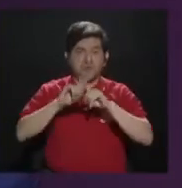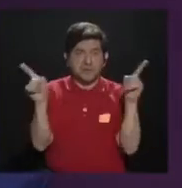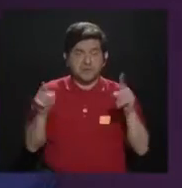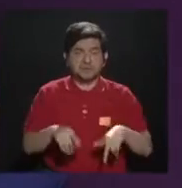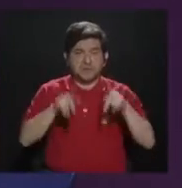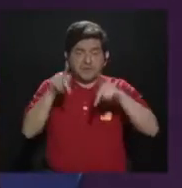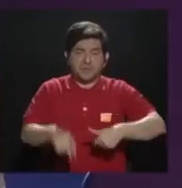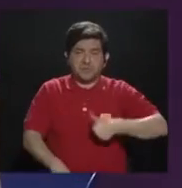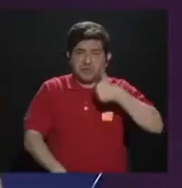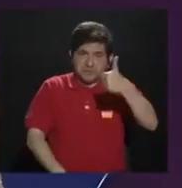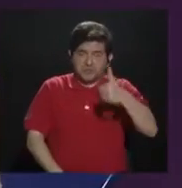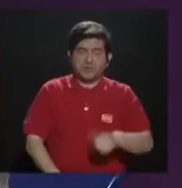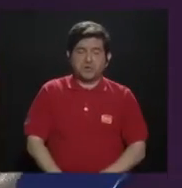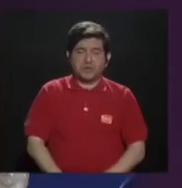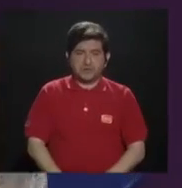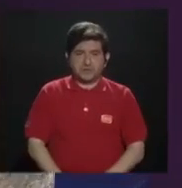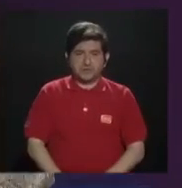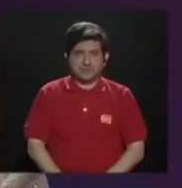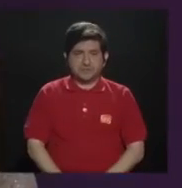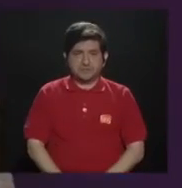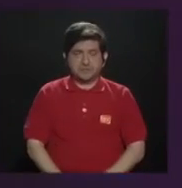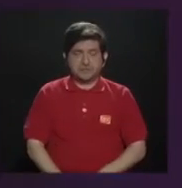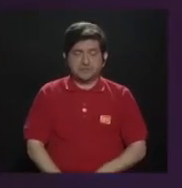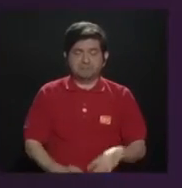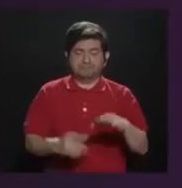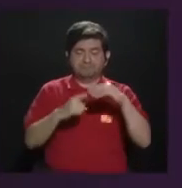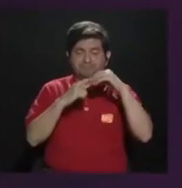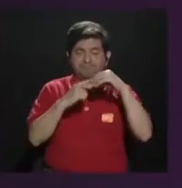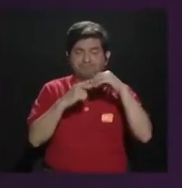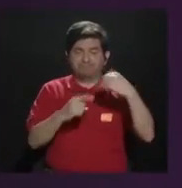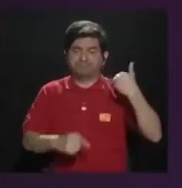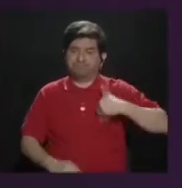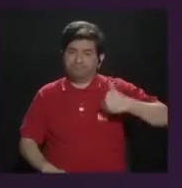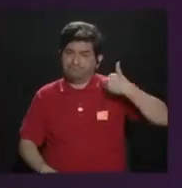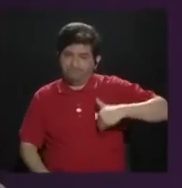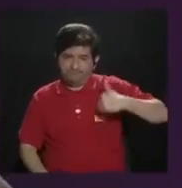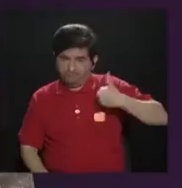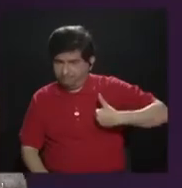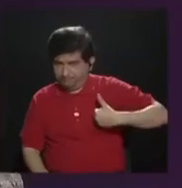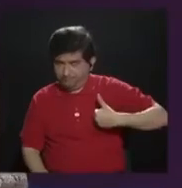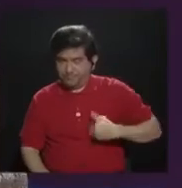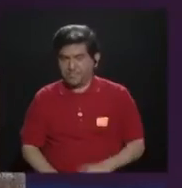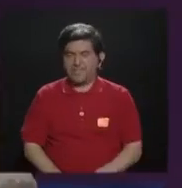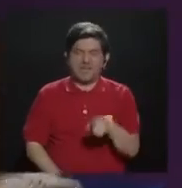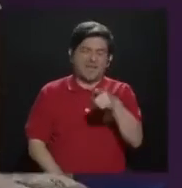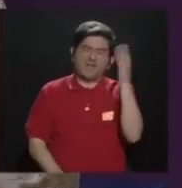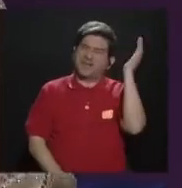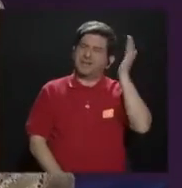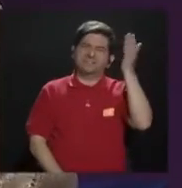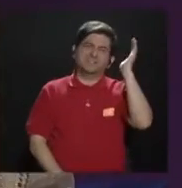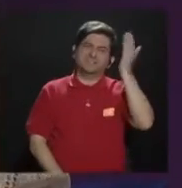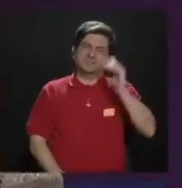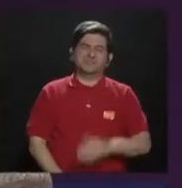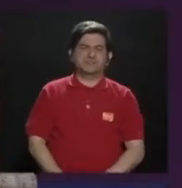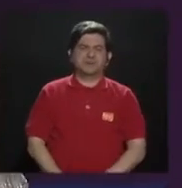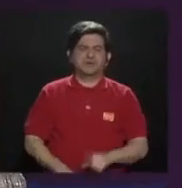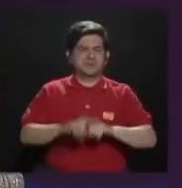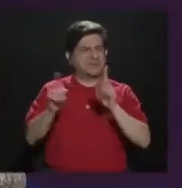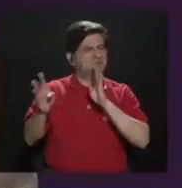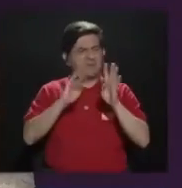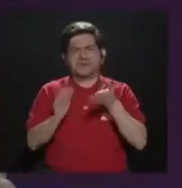quienes quedaban electos con posibilidad de, eran sobre todo hombres. Entonces, es un discurso de qué estamos